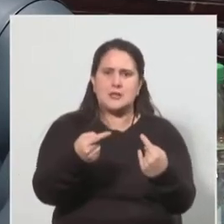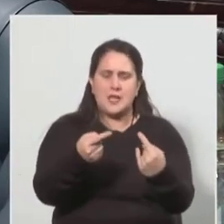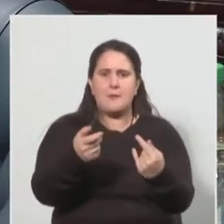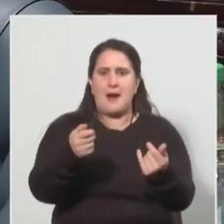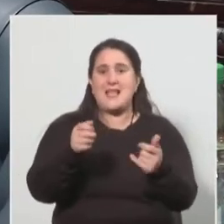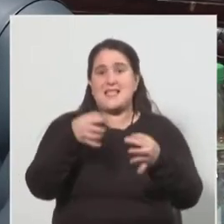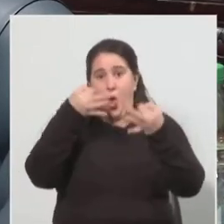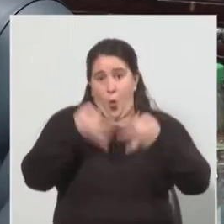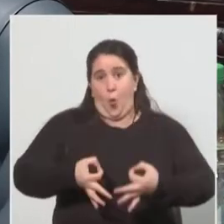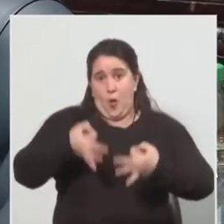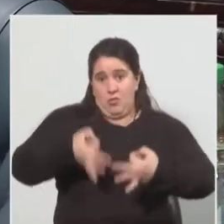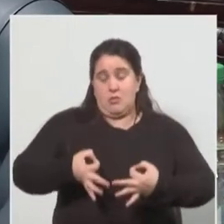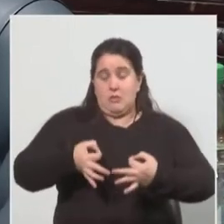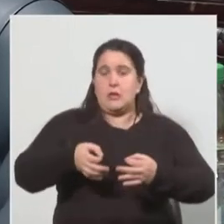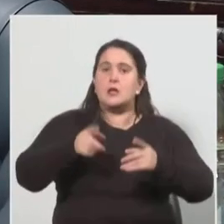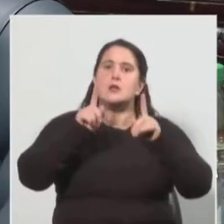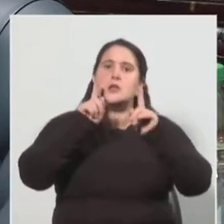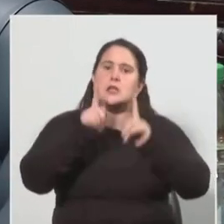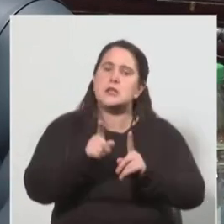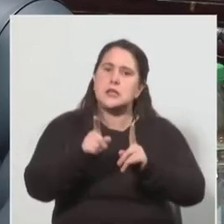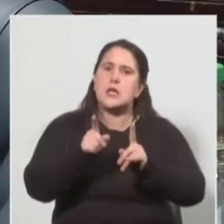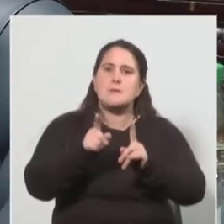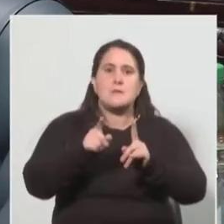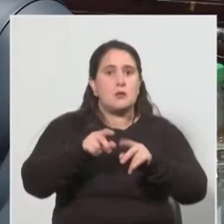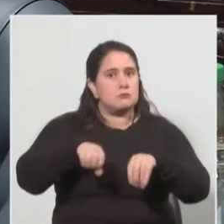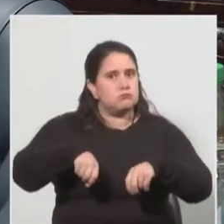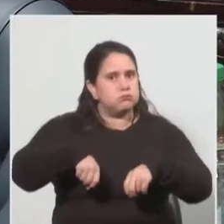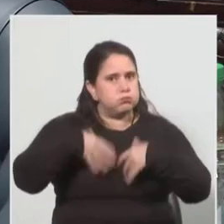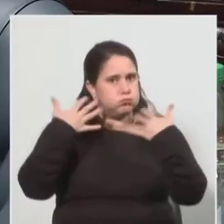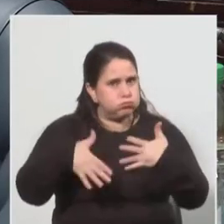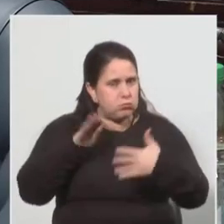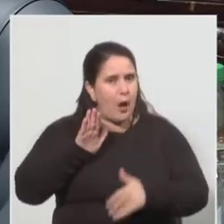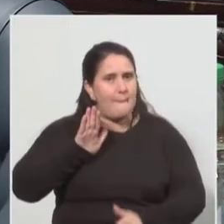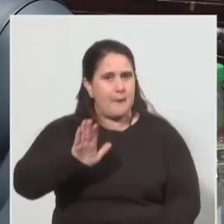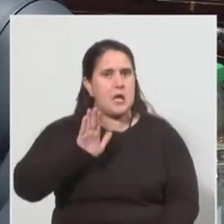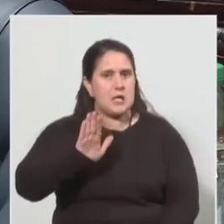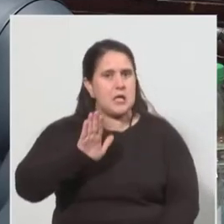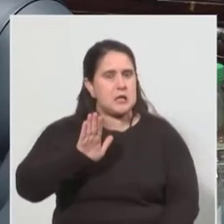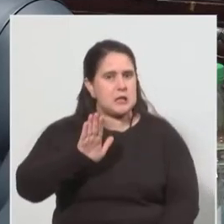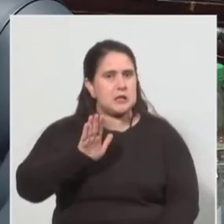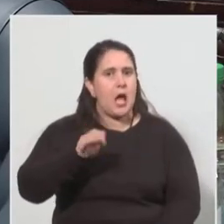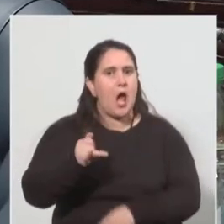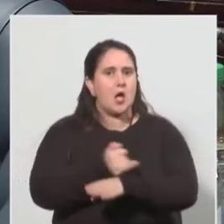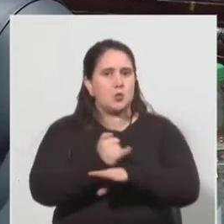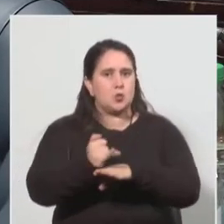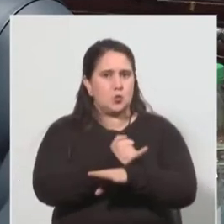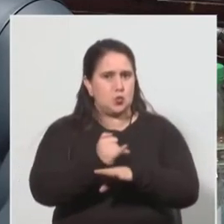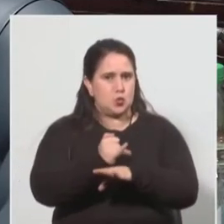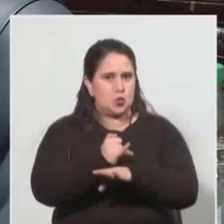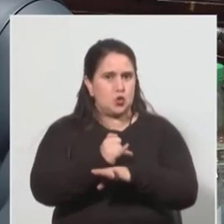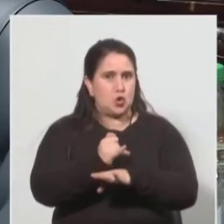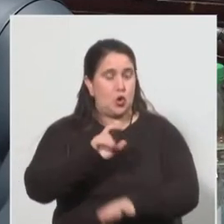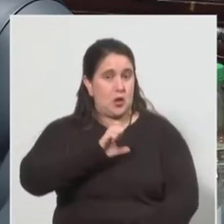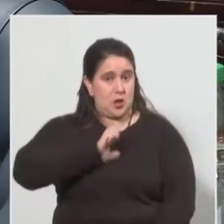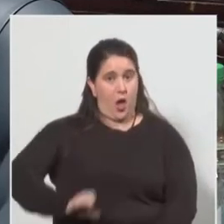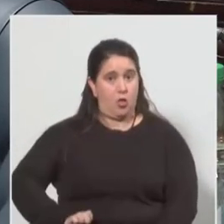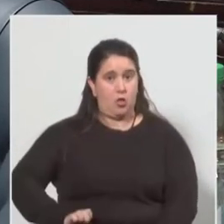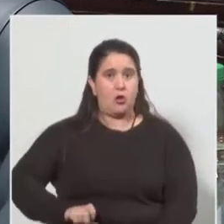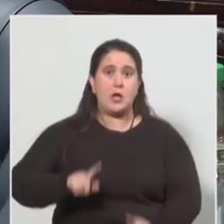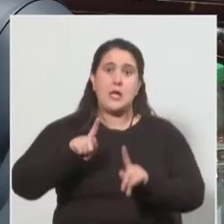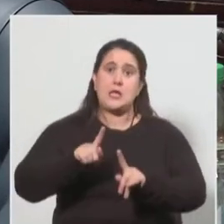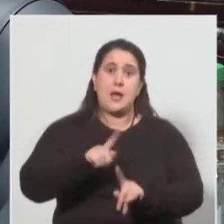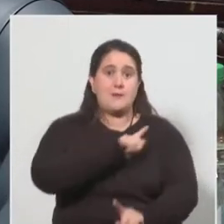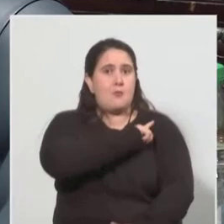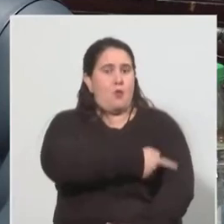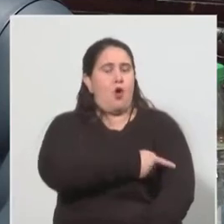de seguridad, sino también la grave amenaza a la institucionalidad estatal y a los